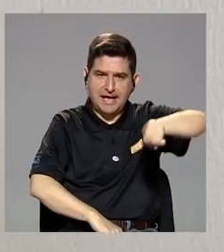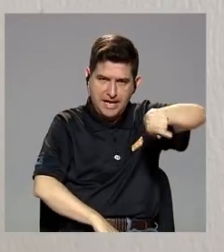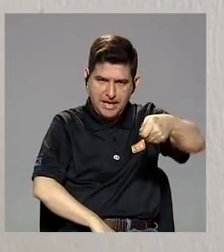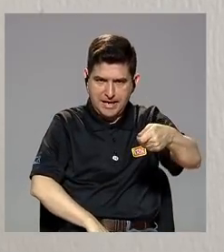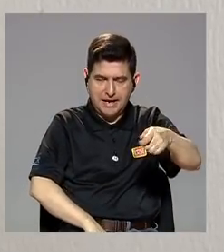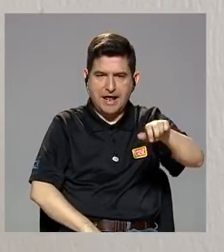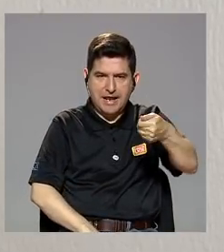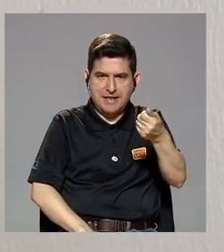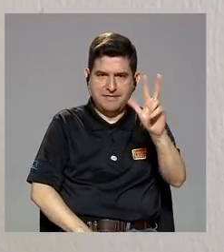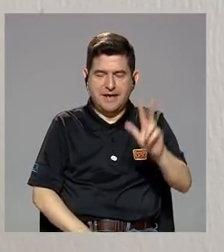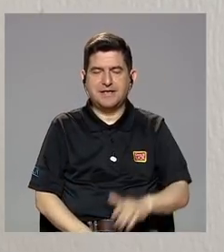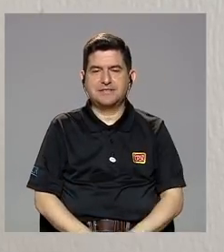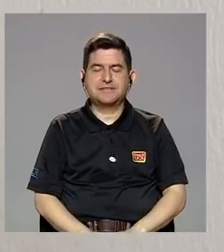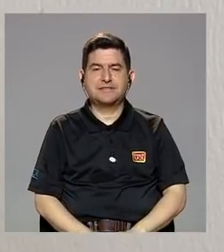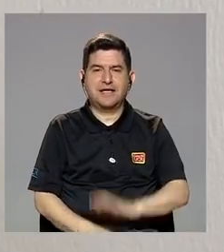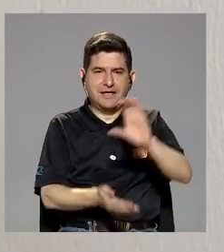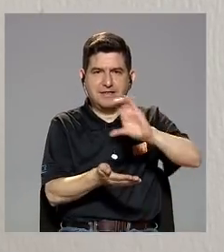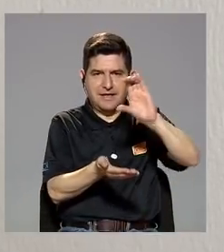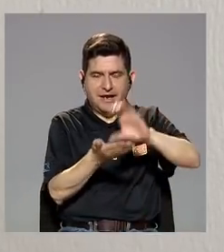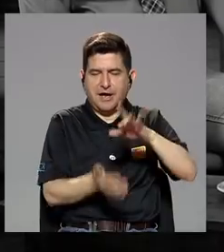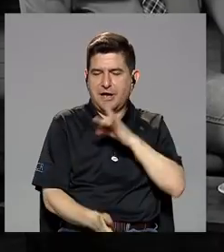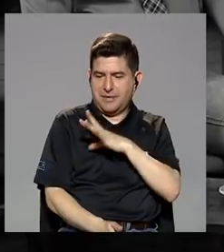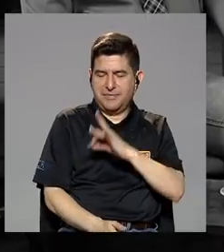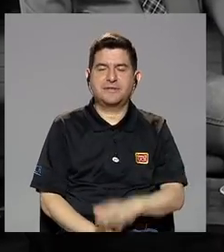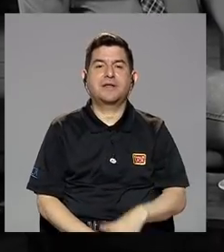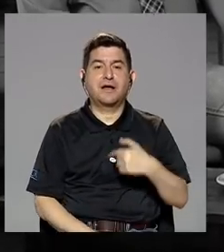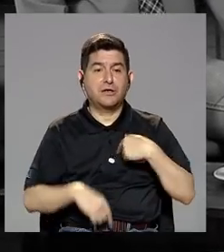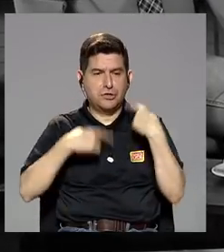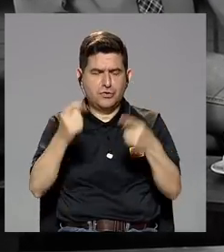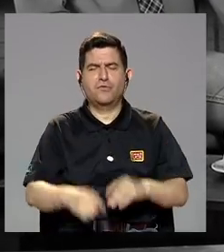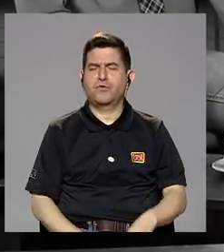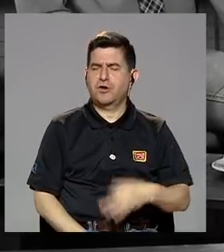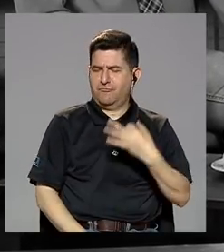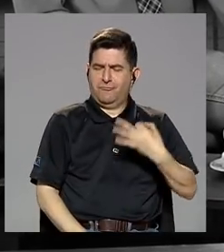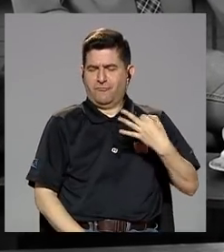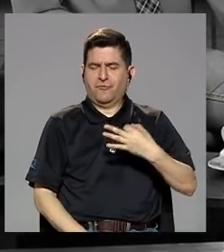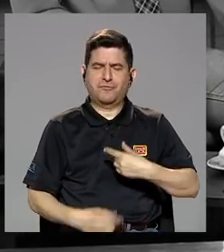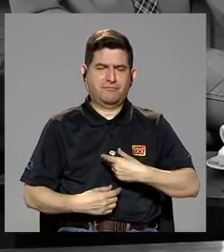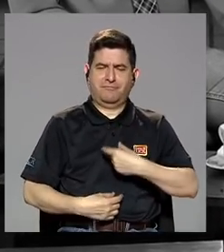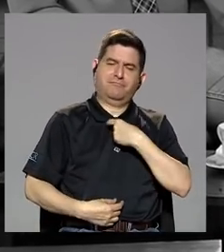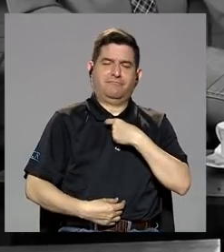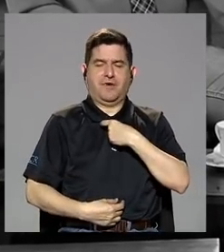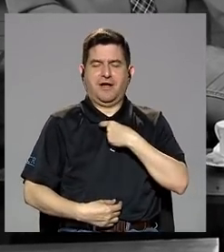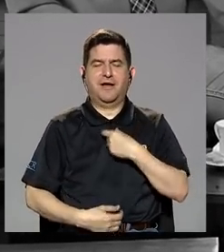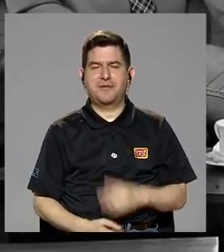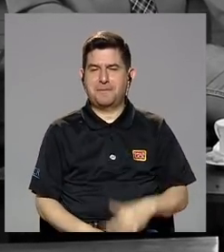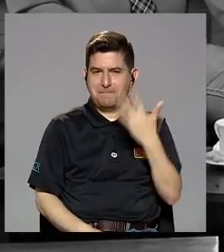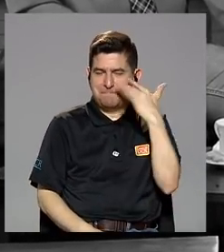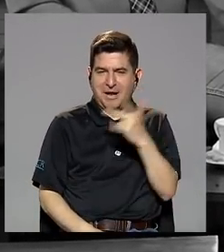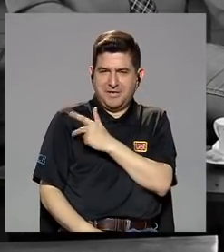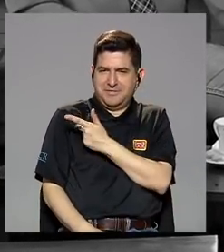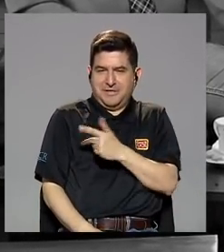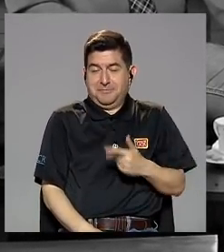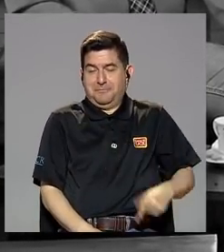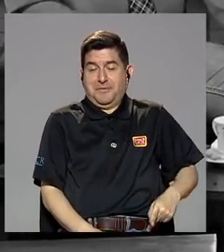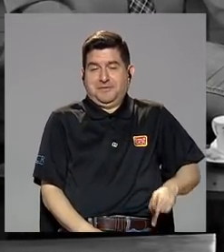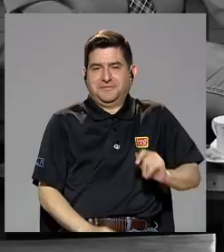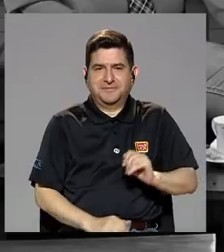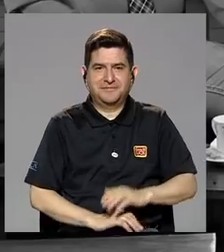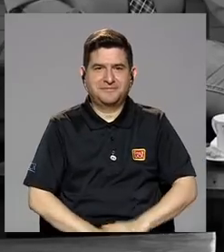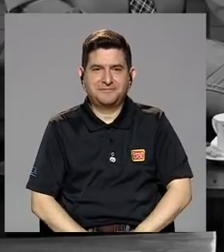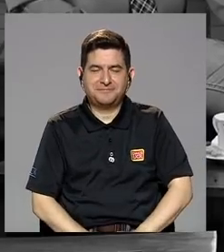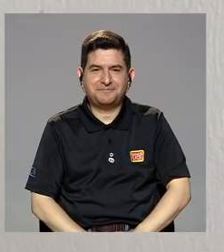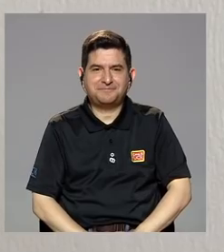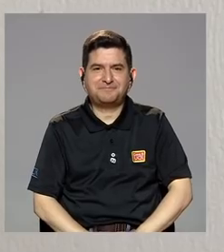13 santiago de chile para que te voy a mentir fui elegantísimo vestido con un príncipe de la cinta famosa